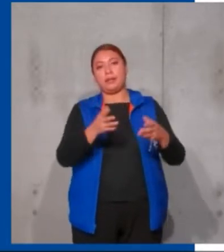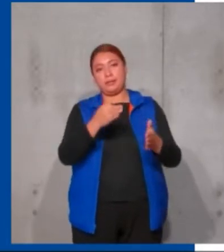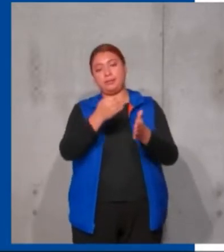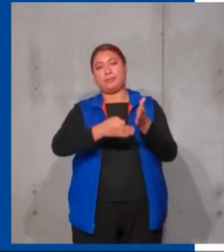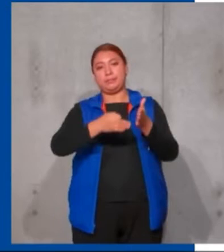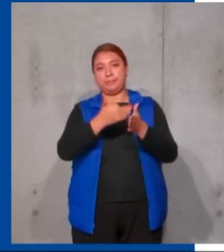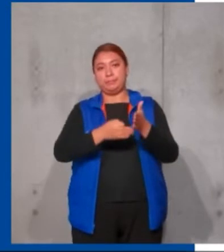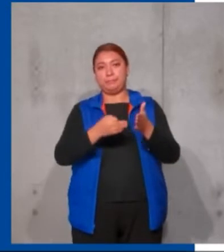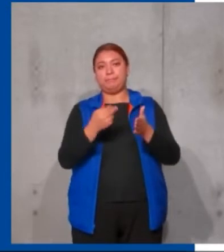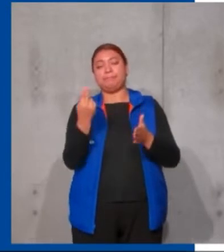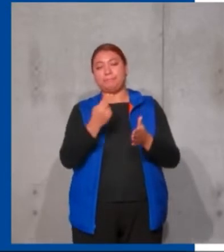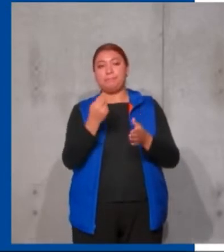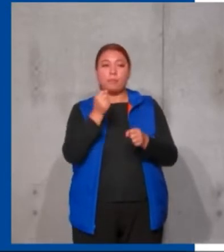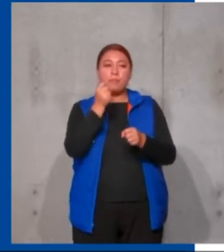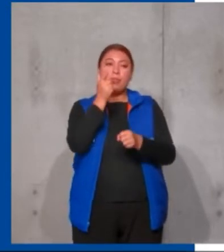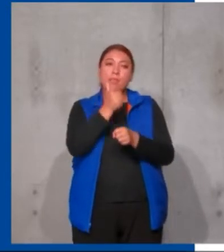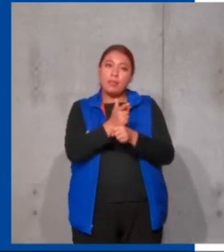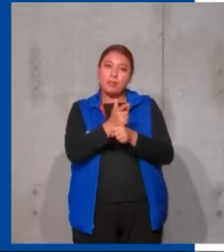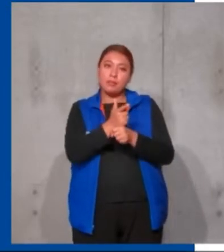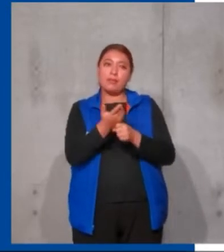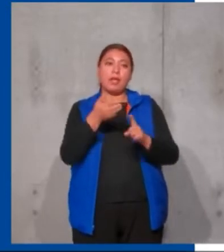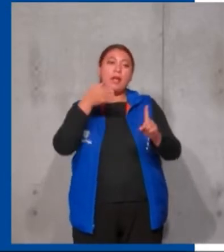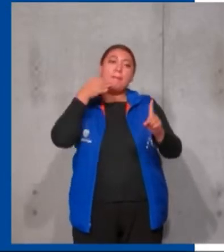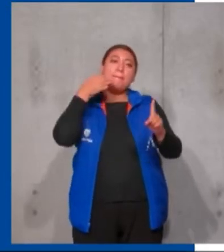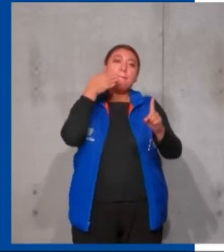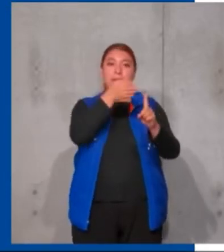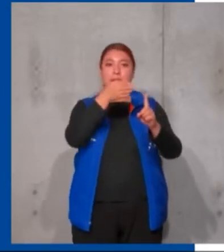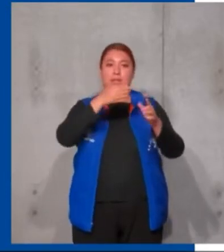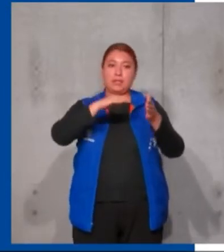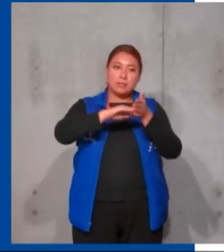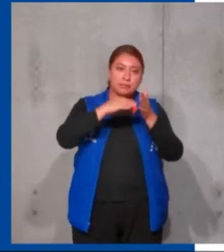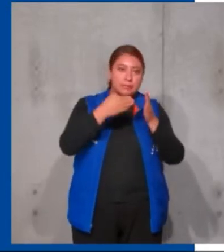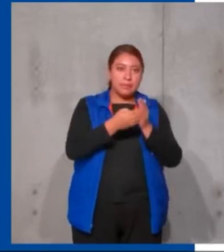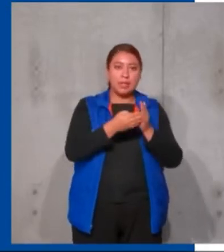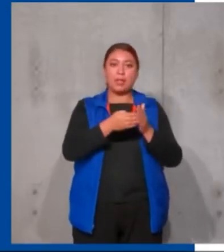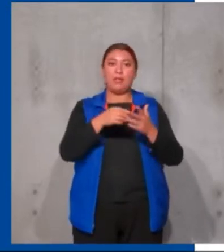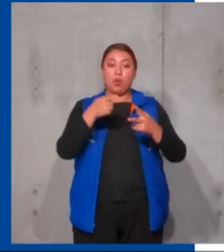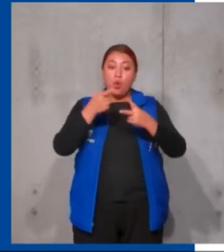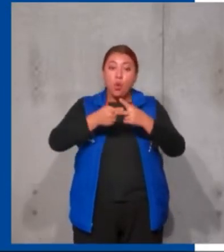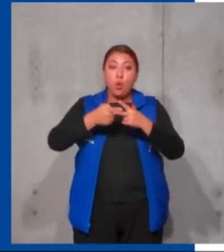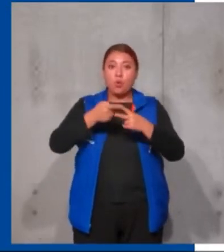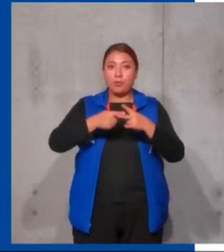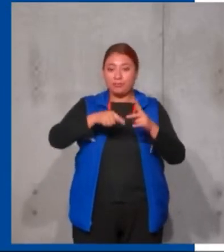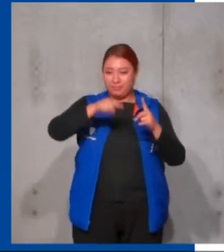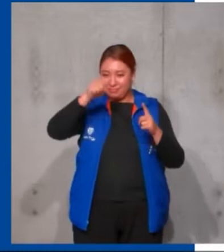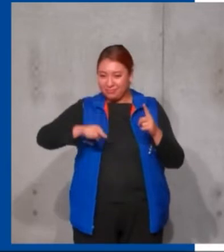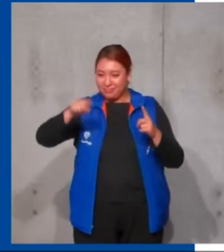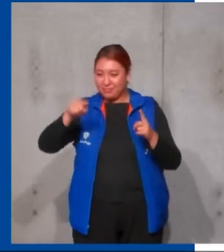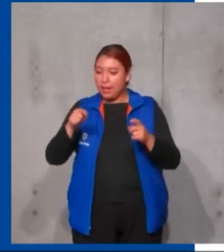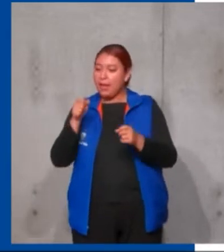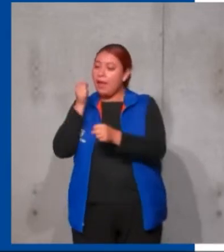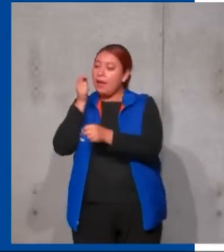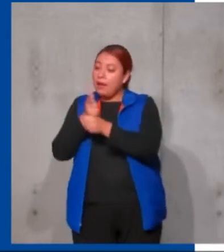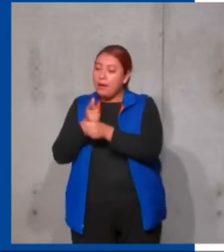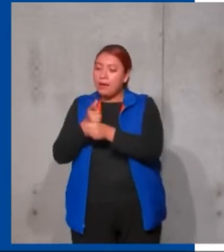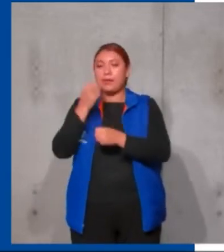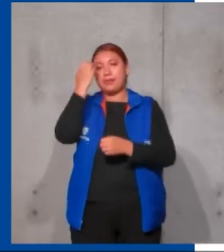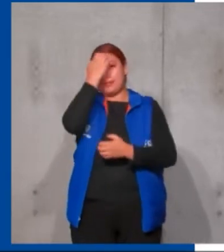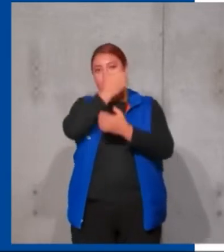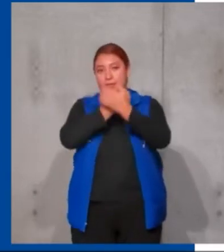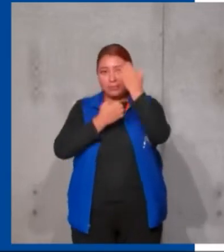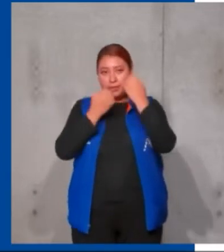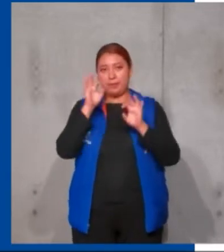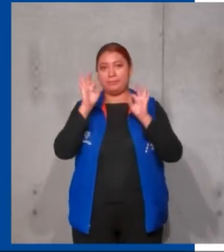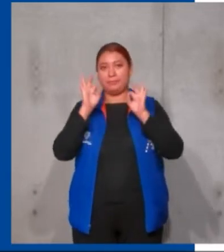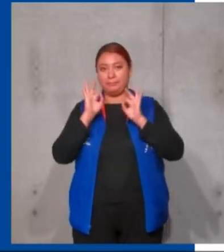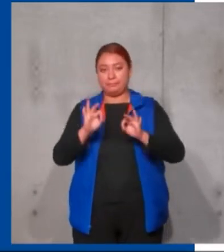para eso tenemos que identificar o definir métodos cuantitativos para poder hacer esa